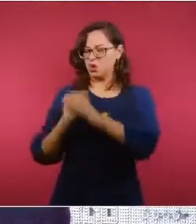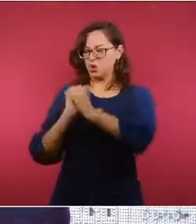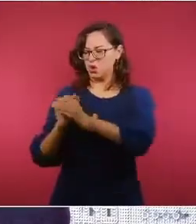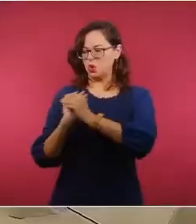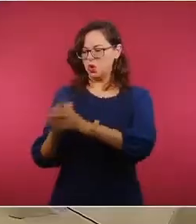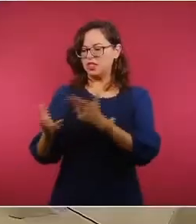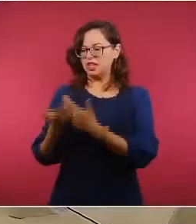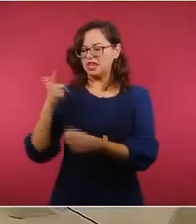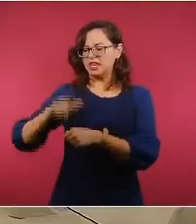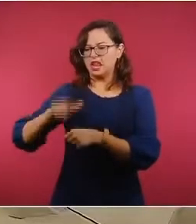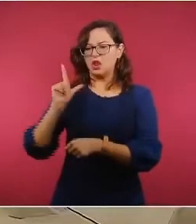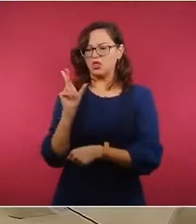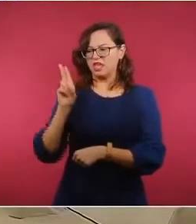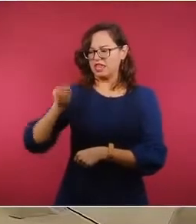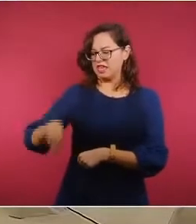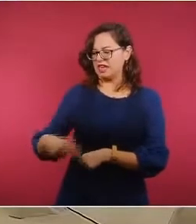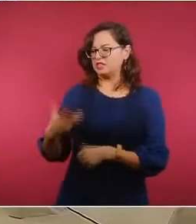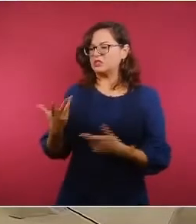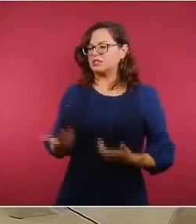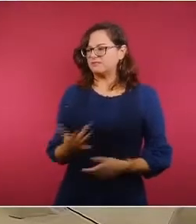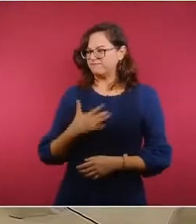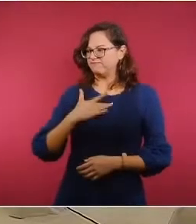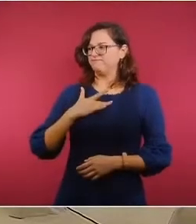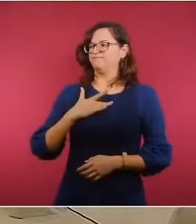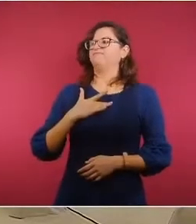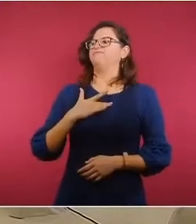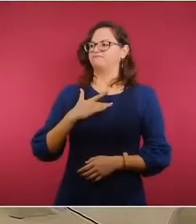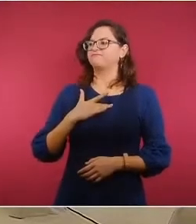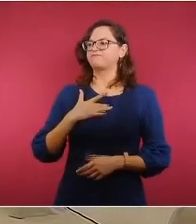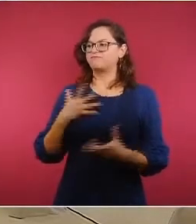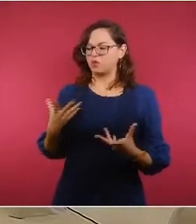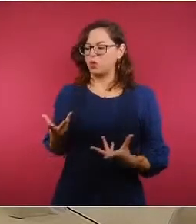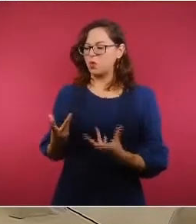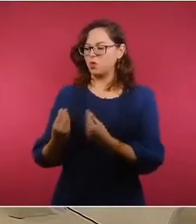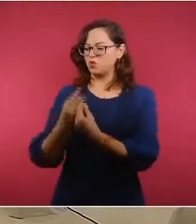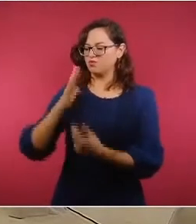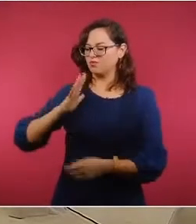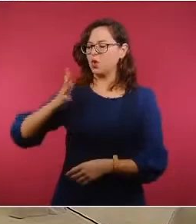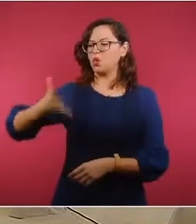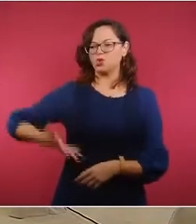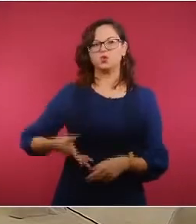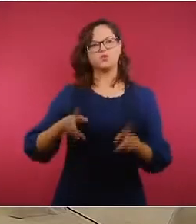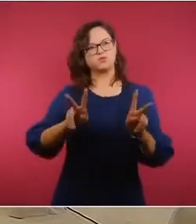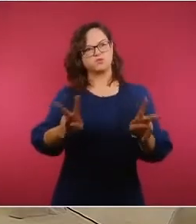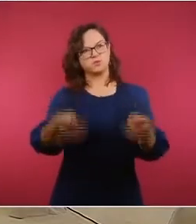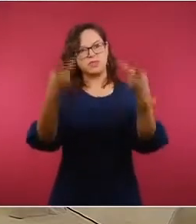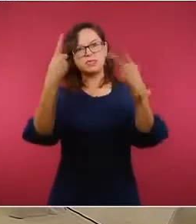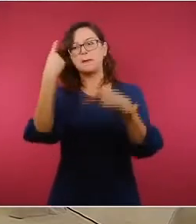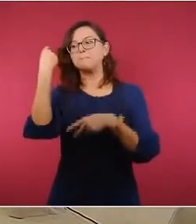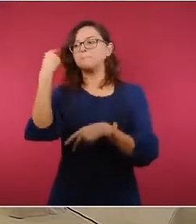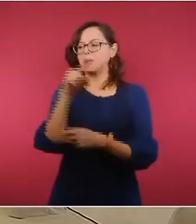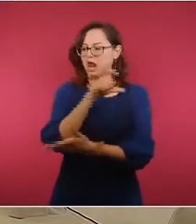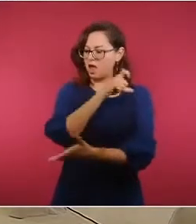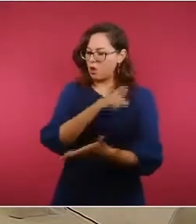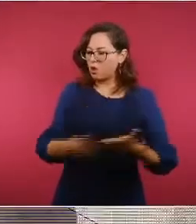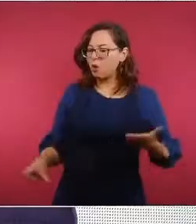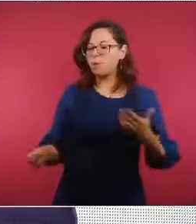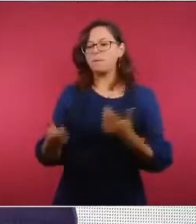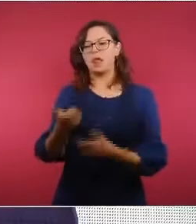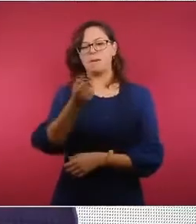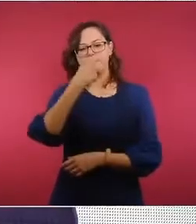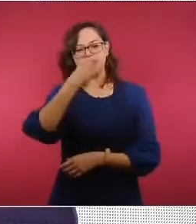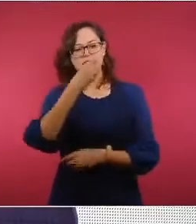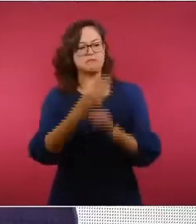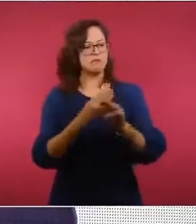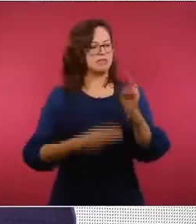que el lujo que gozaban unos cuantos se convierta en equipo médico y hospitales donde se atienda de manera gratuita a la